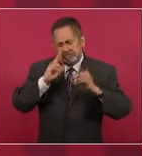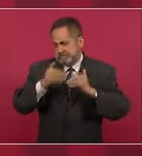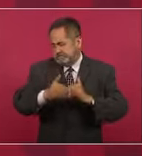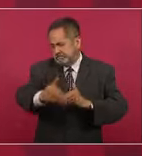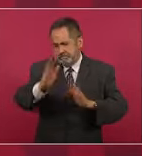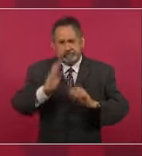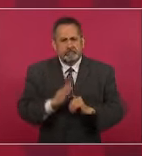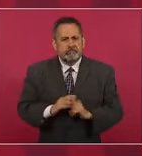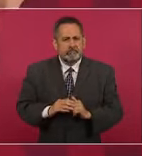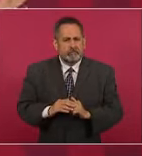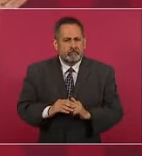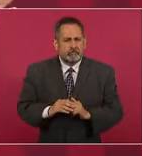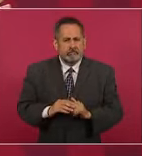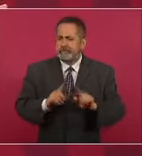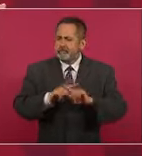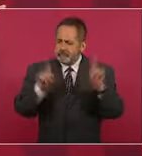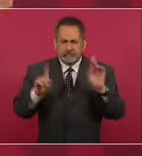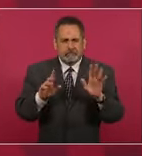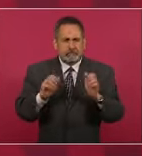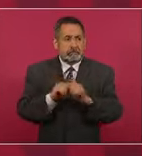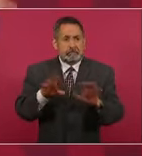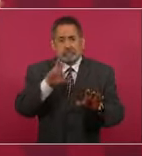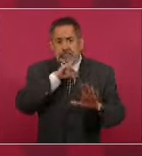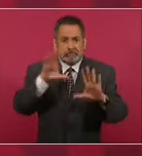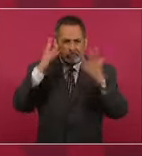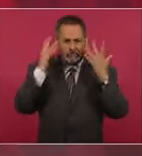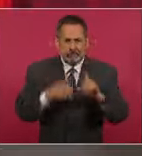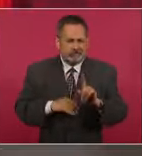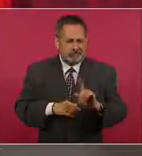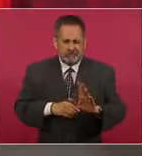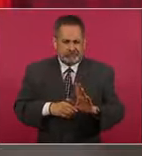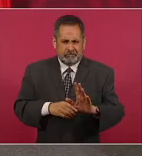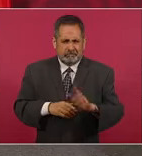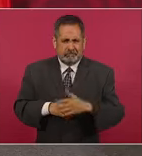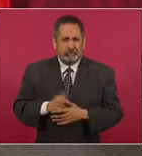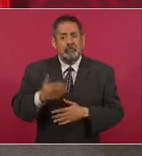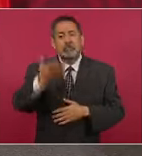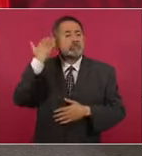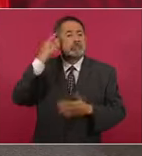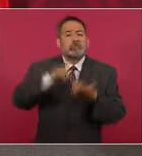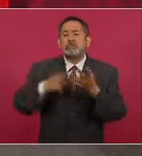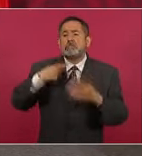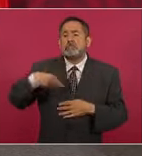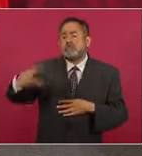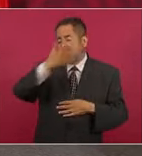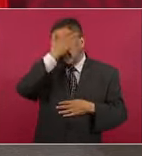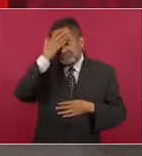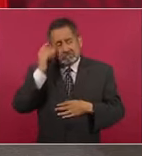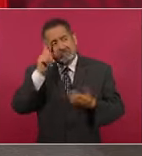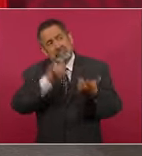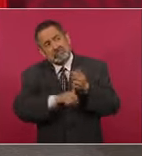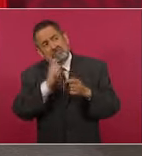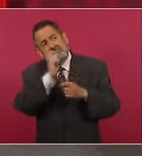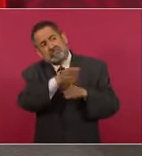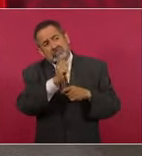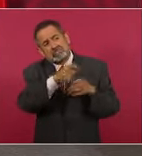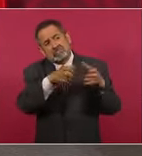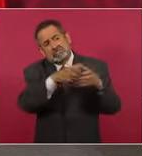que sea también distinto en eso. Antes la gente ni se enteraba, era un asunto de la